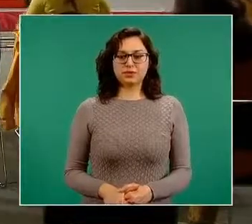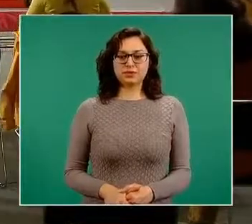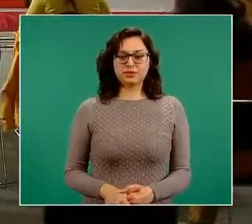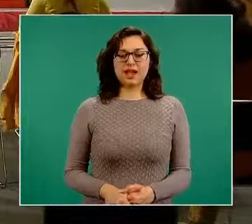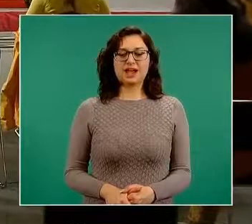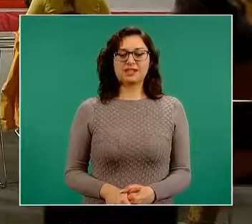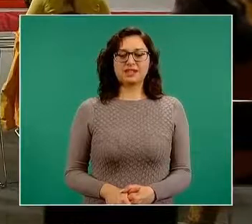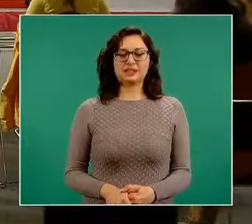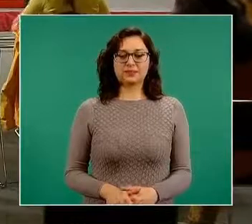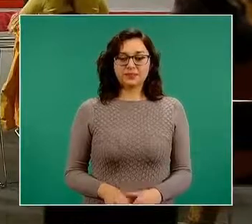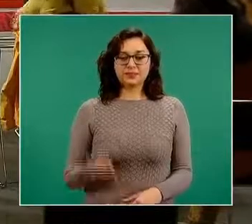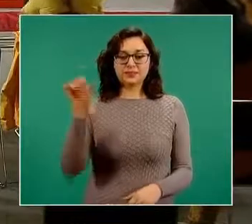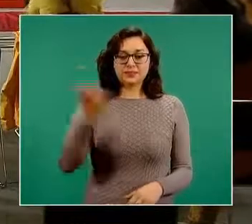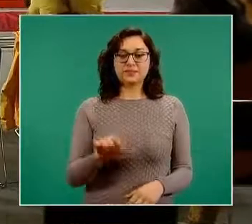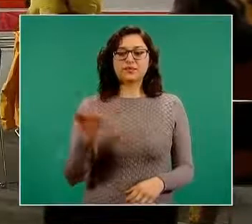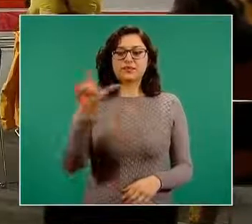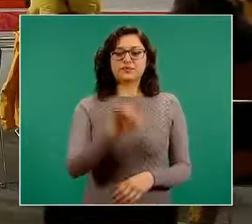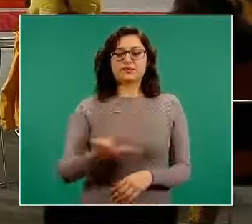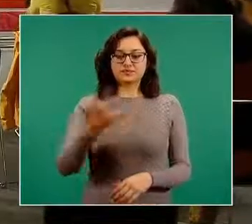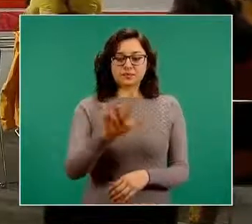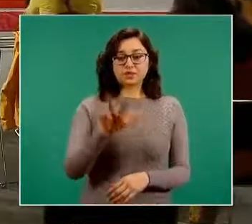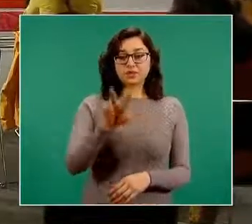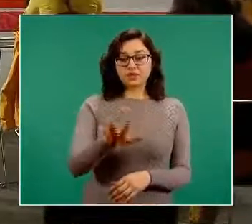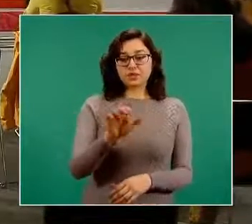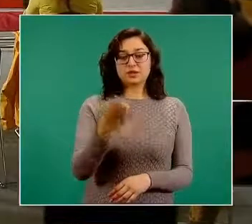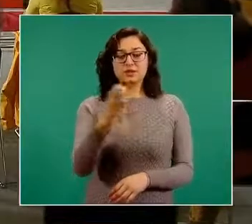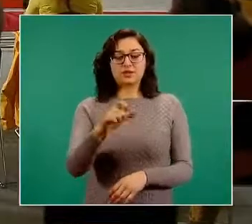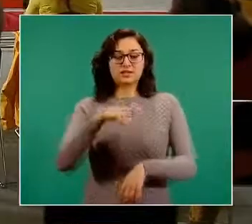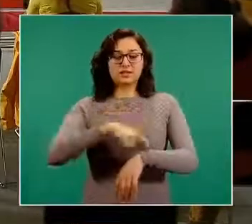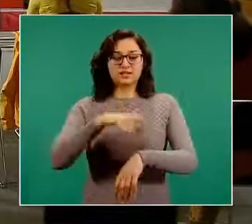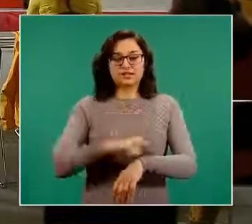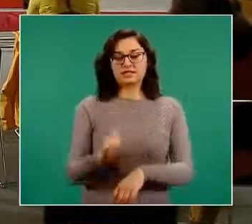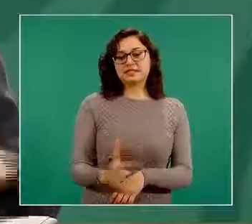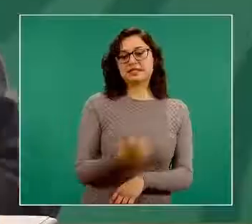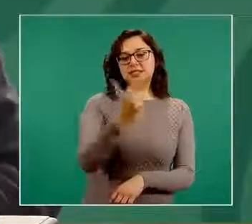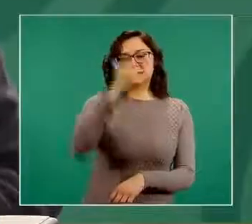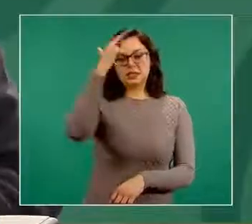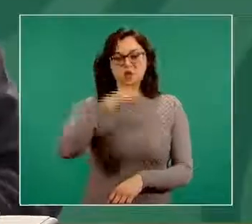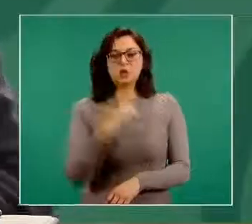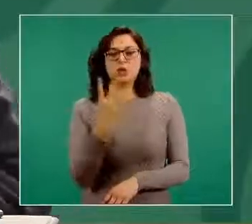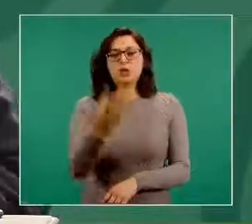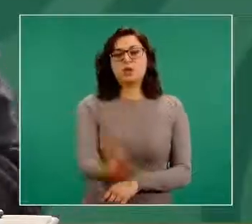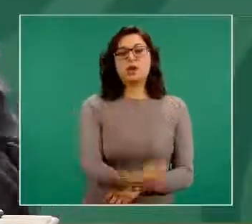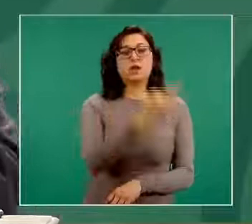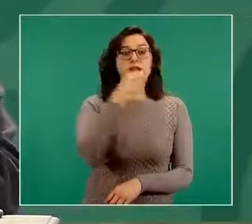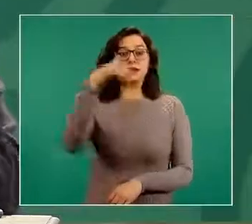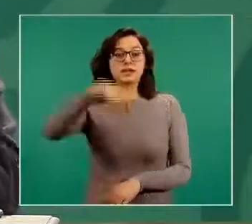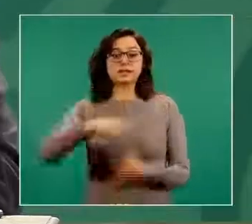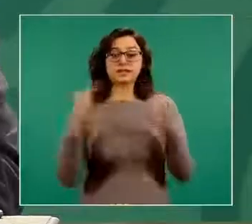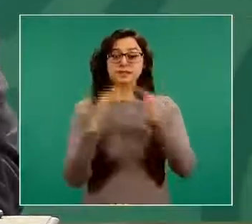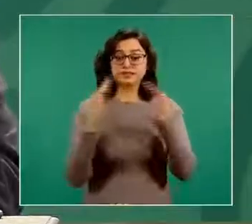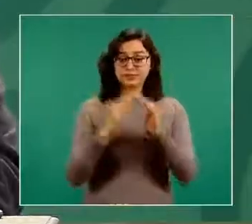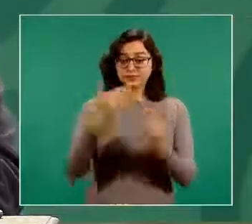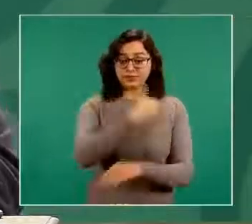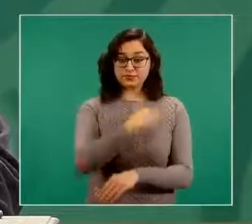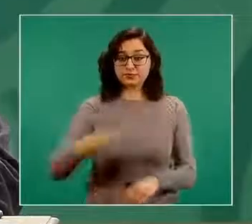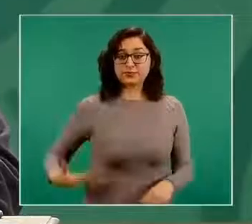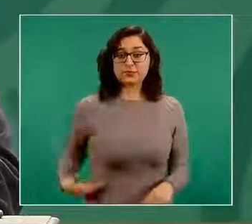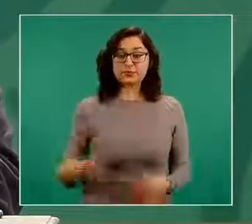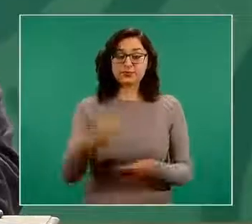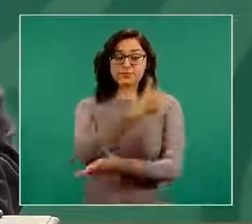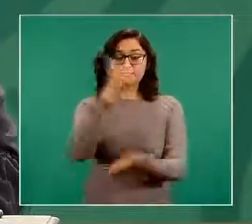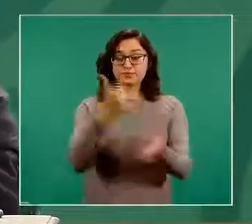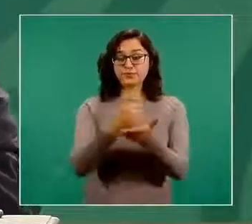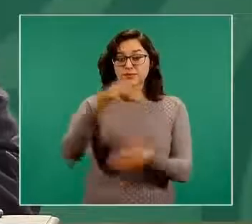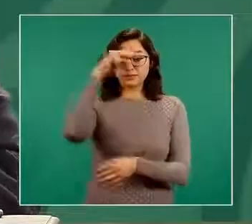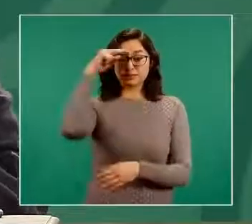Hoy es lunes 18 de enero, son las 19:04. Estamos en el Palacio Nacional de México, en la Ciudad de México,